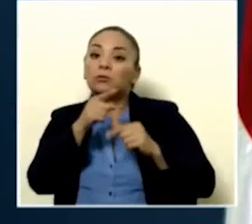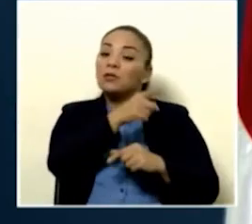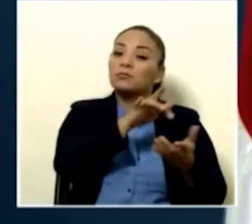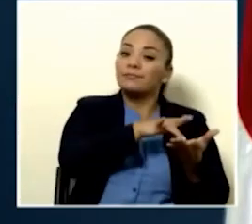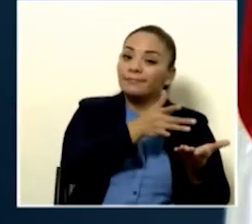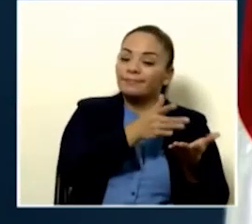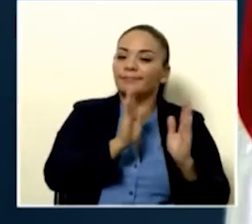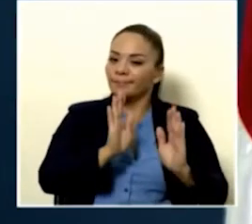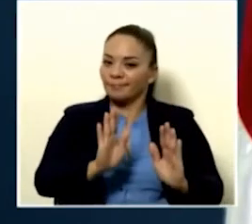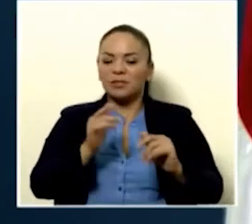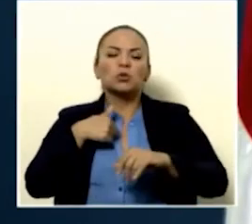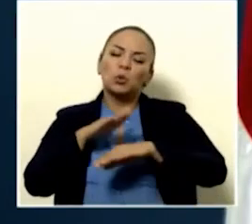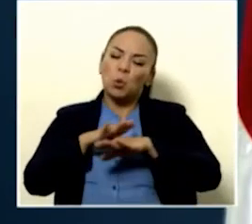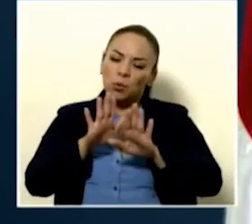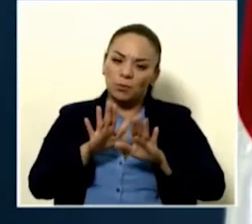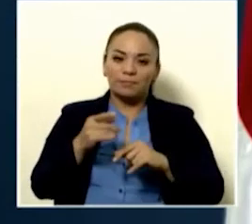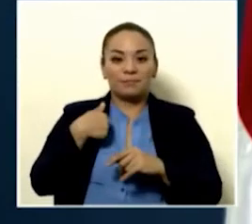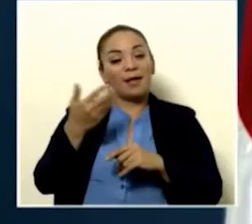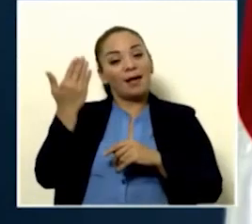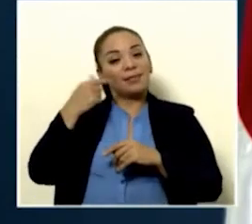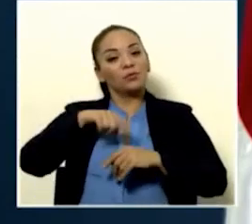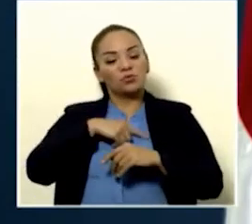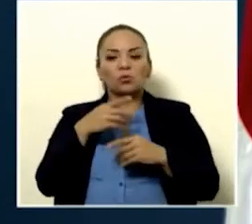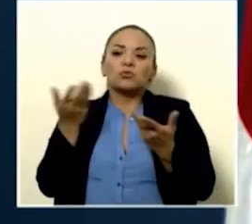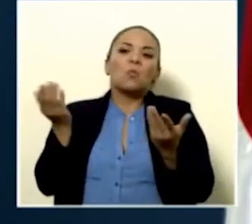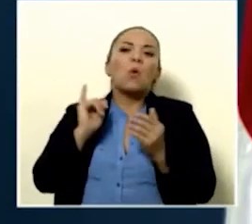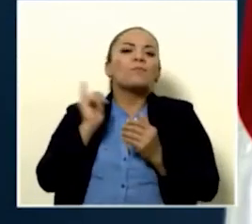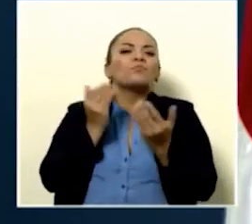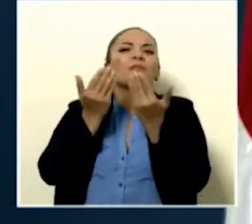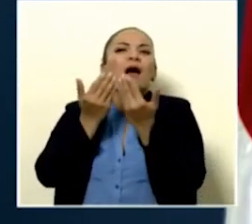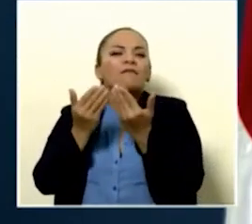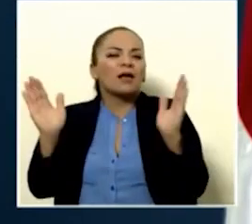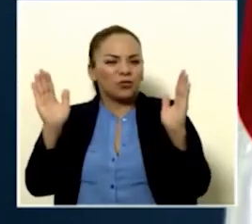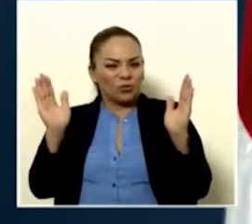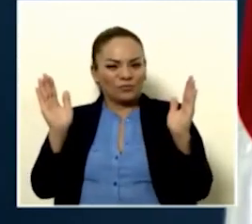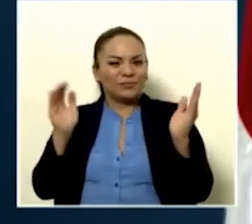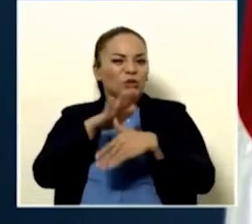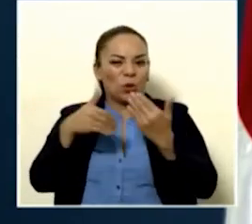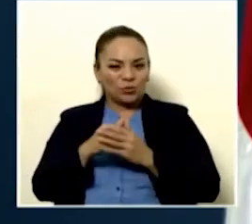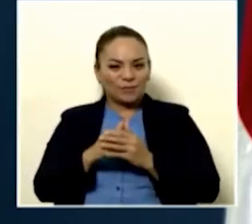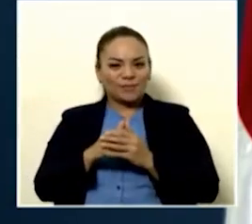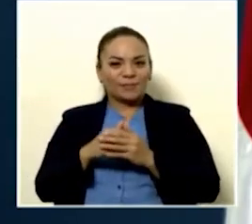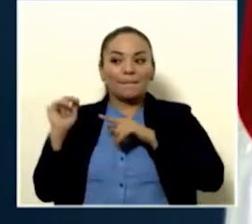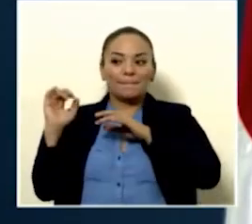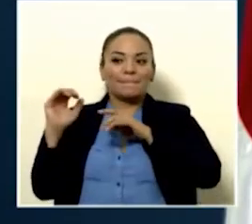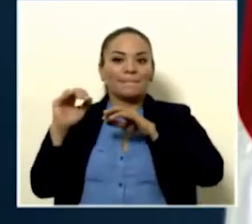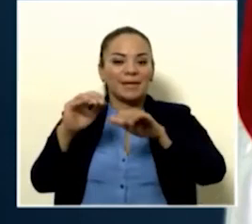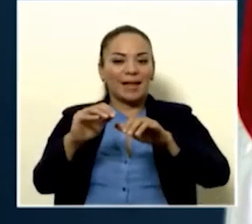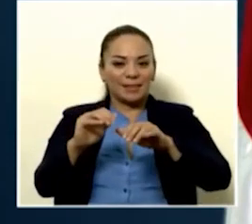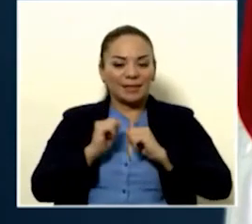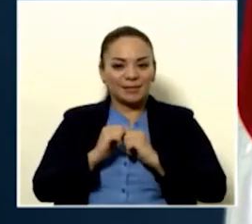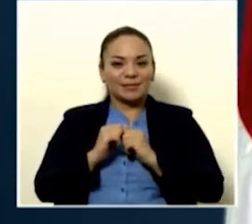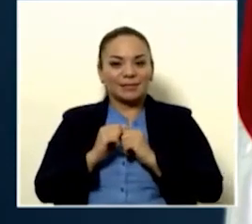Entonces teníamos un portillo abierto en que migrantes económicos